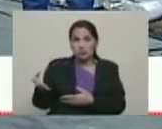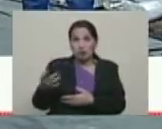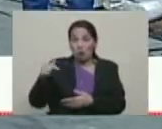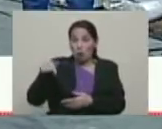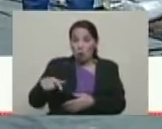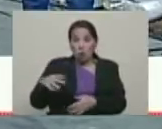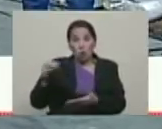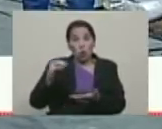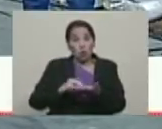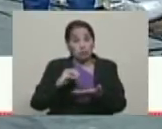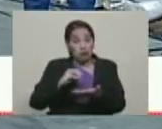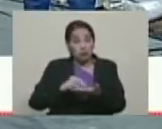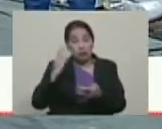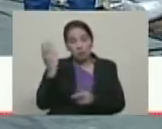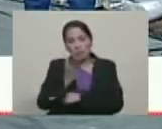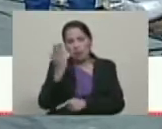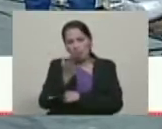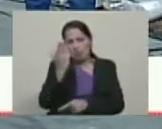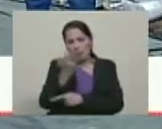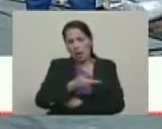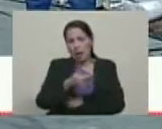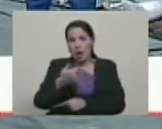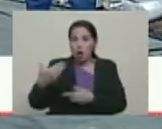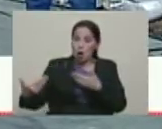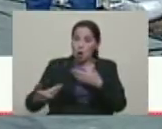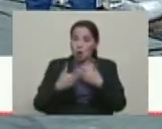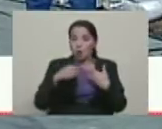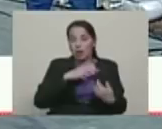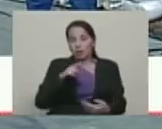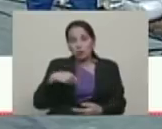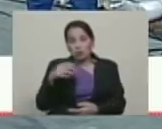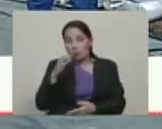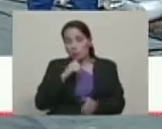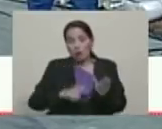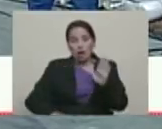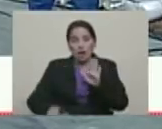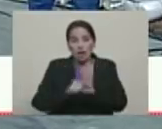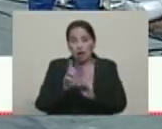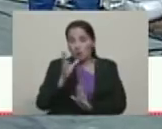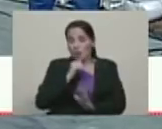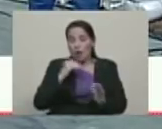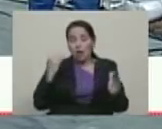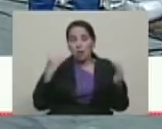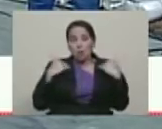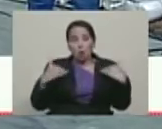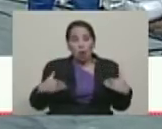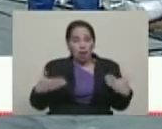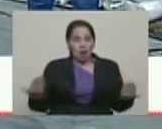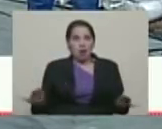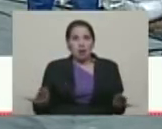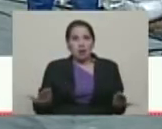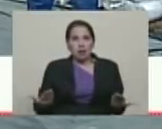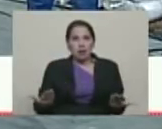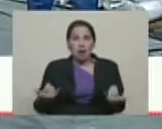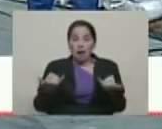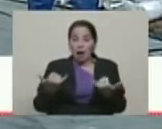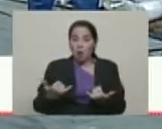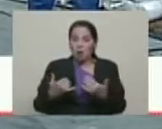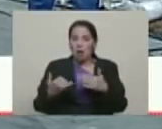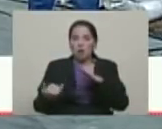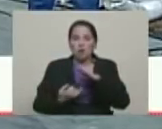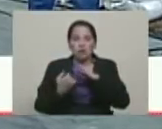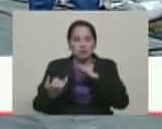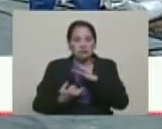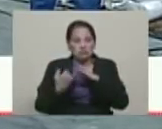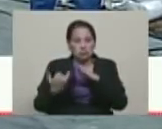a tomar un conjunto de sanciones unilaterales totalmente ilegales e inmoral. Ahora contra una institución que